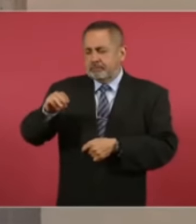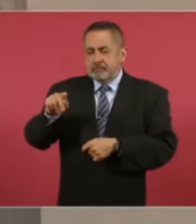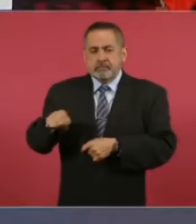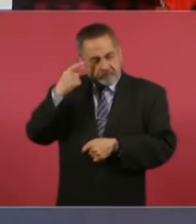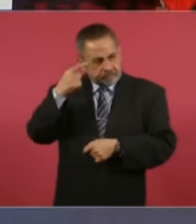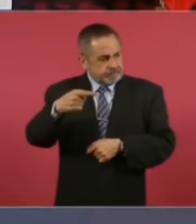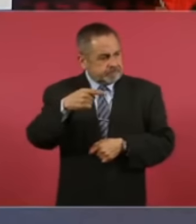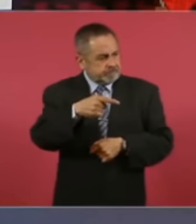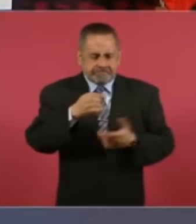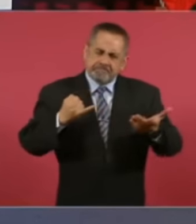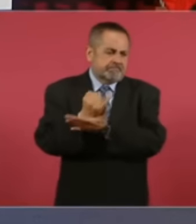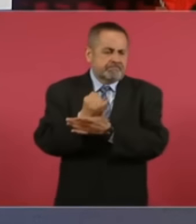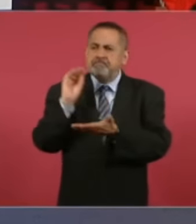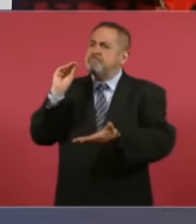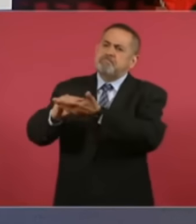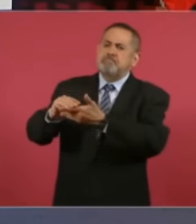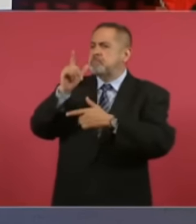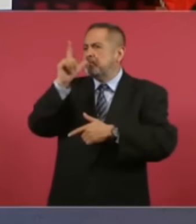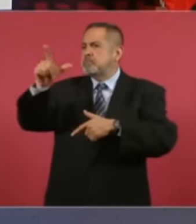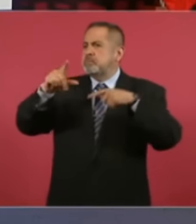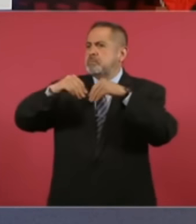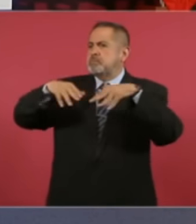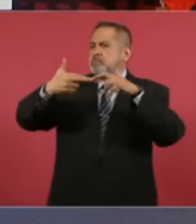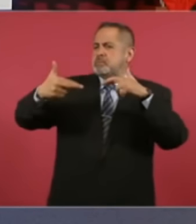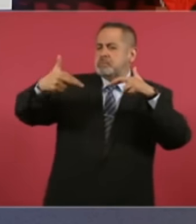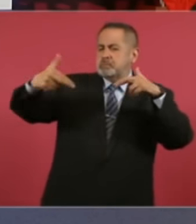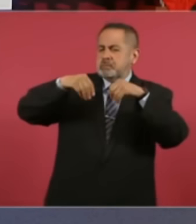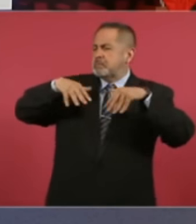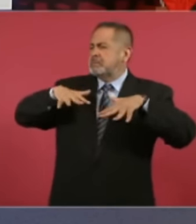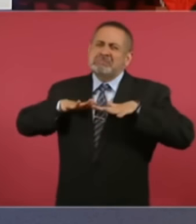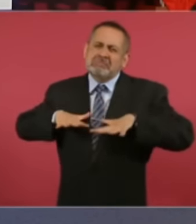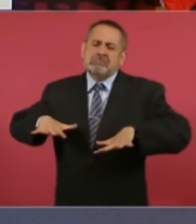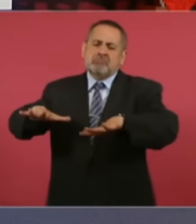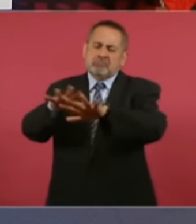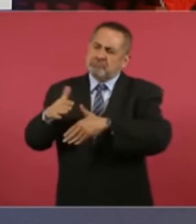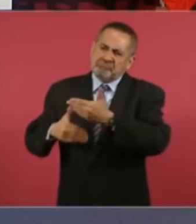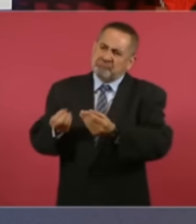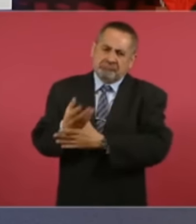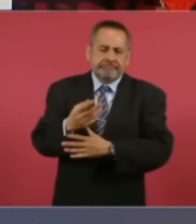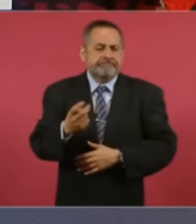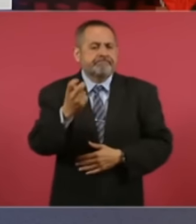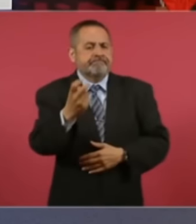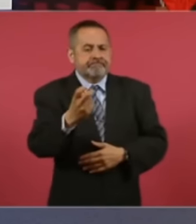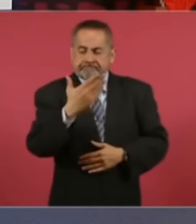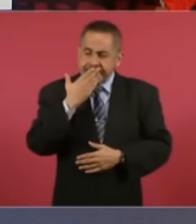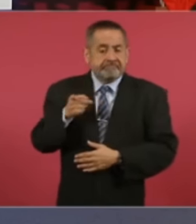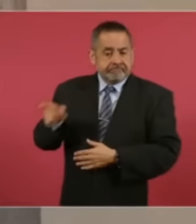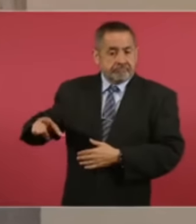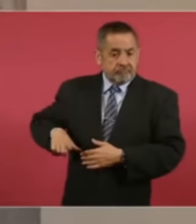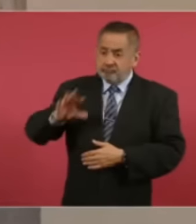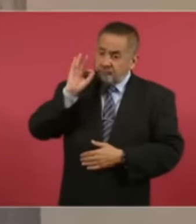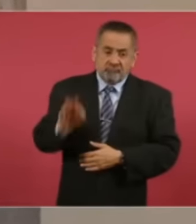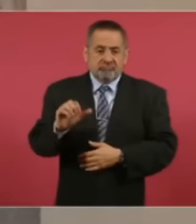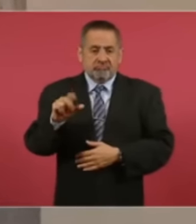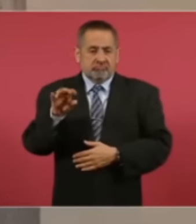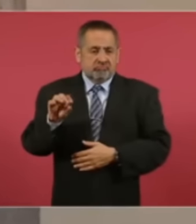Así es como México puede salir adelante. Y por eso, en ese gobierno y en gobiernos posteriores,